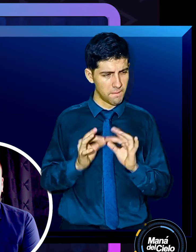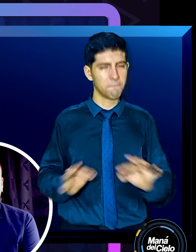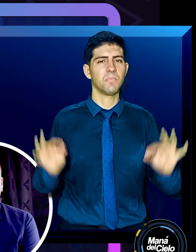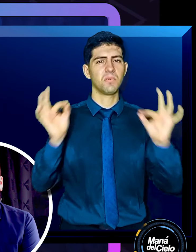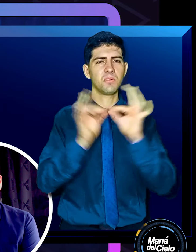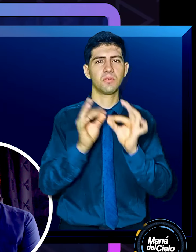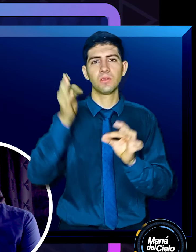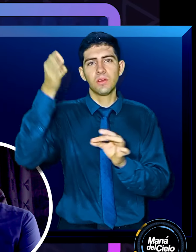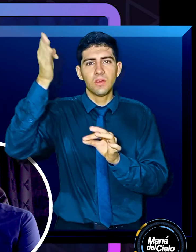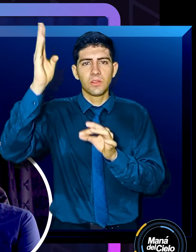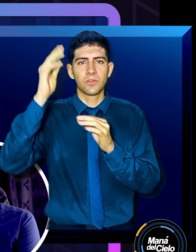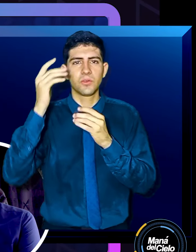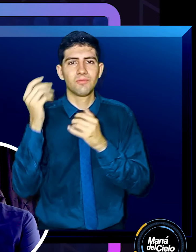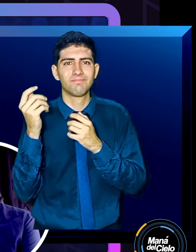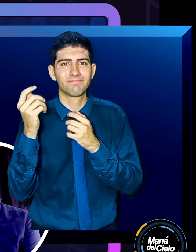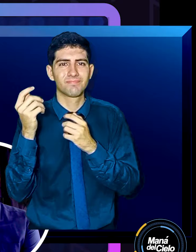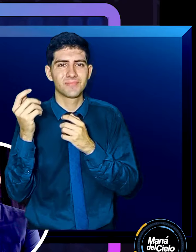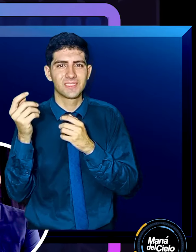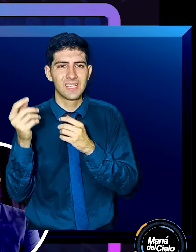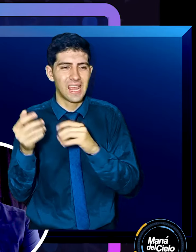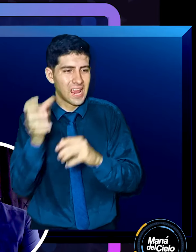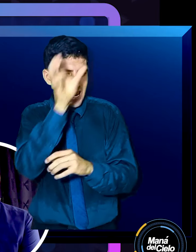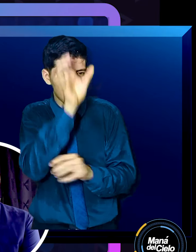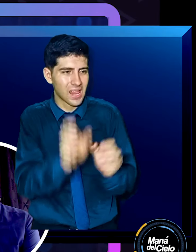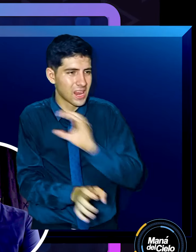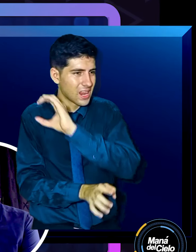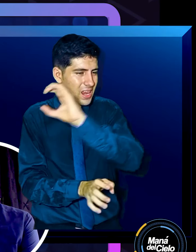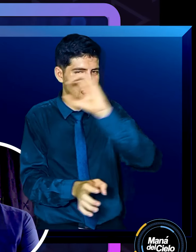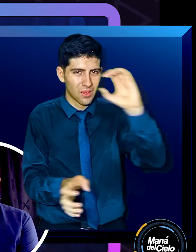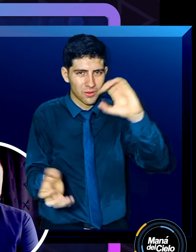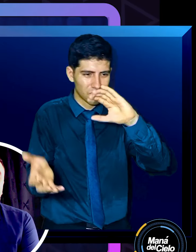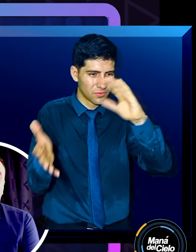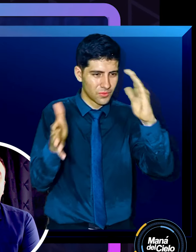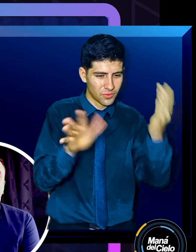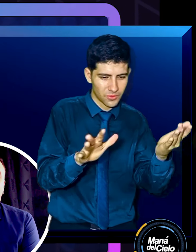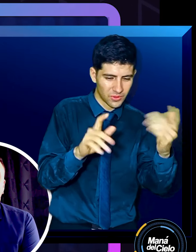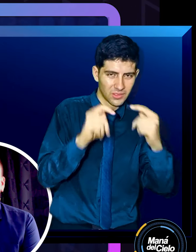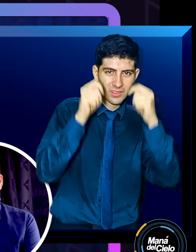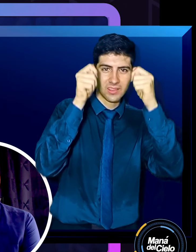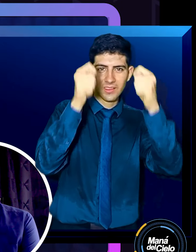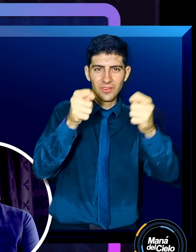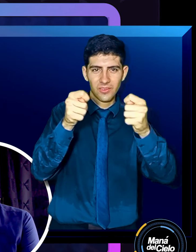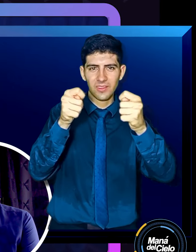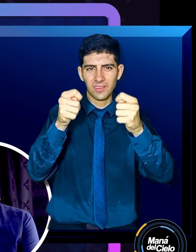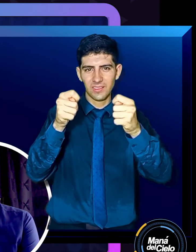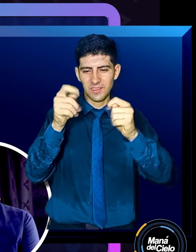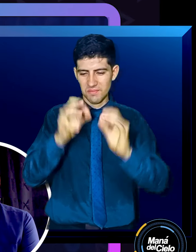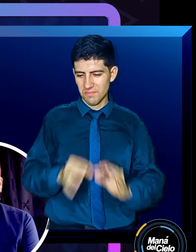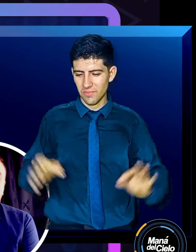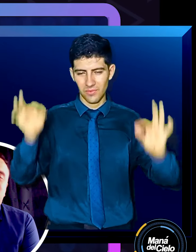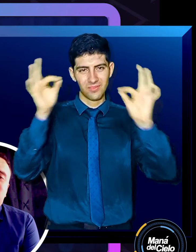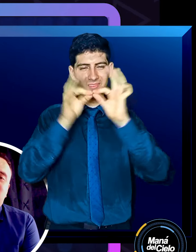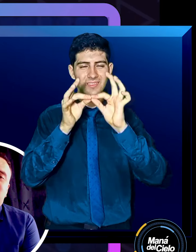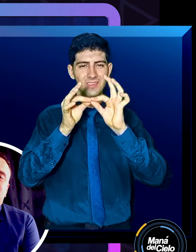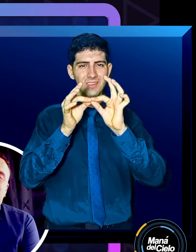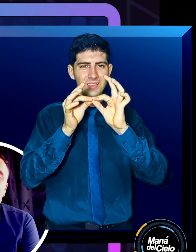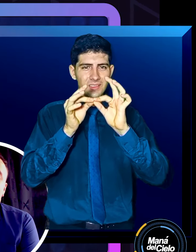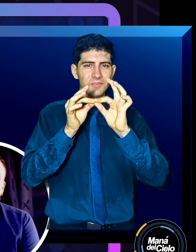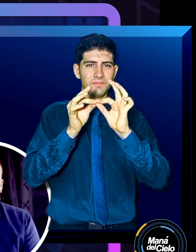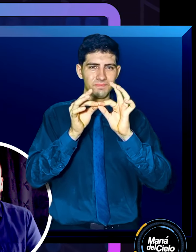precio. Y no te preocupes por lo demás. Dios tiene un valor que nadie puede pagar ni repetir por